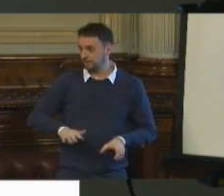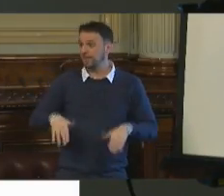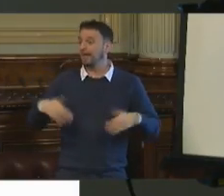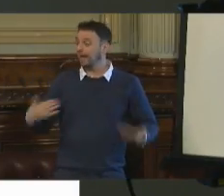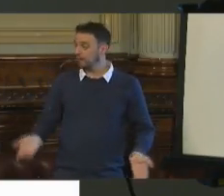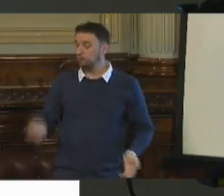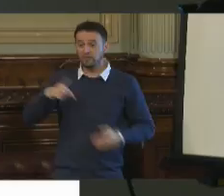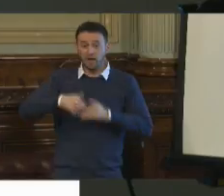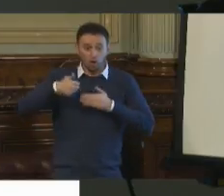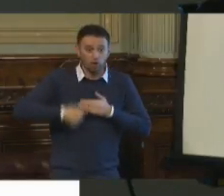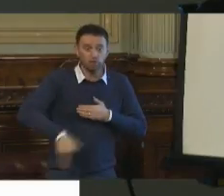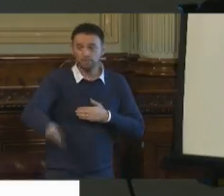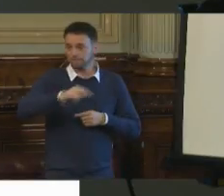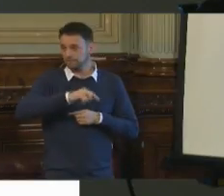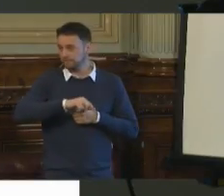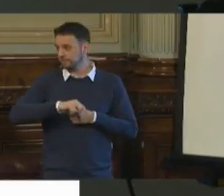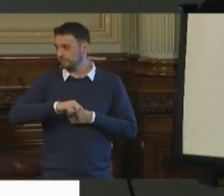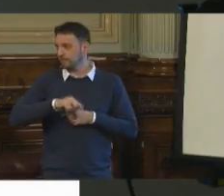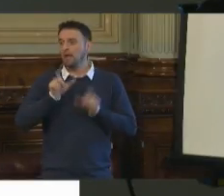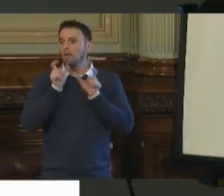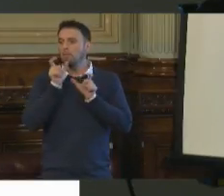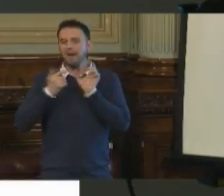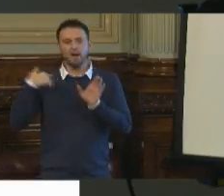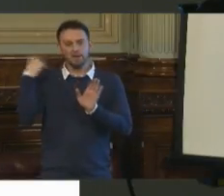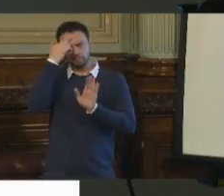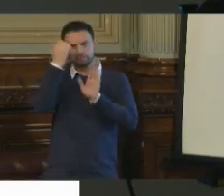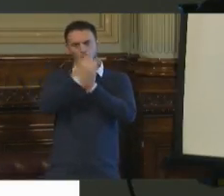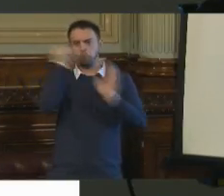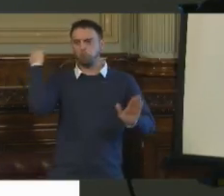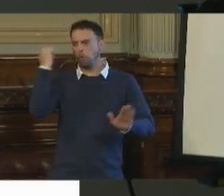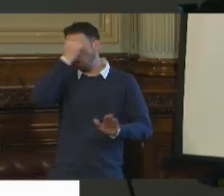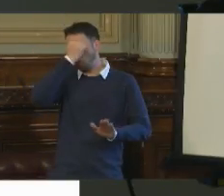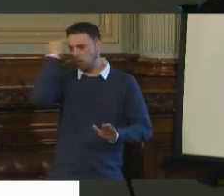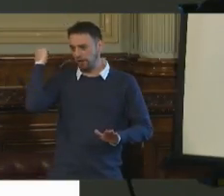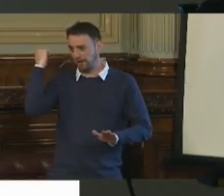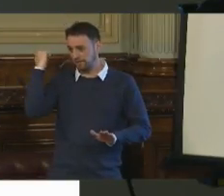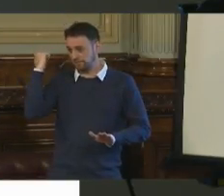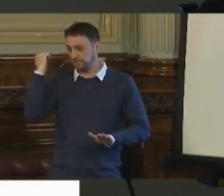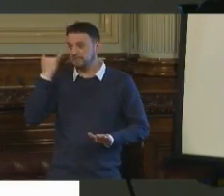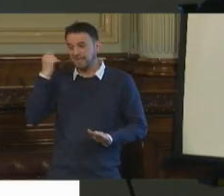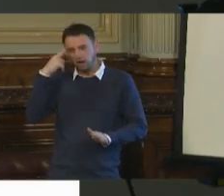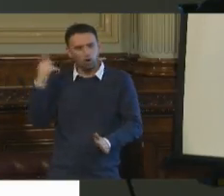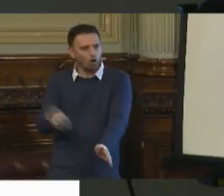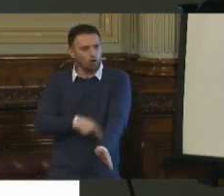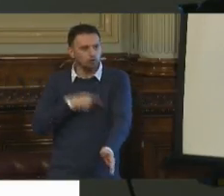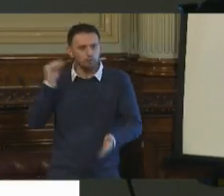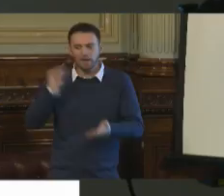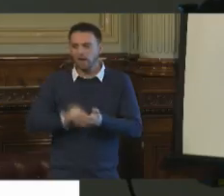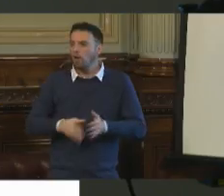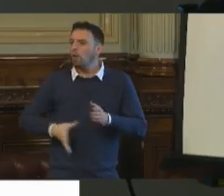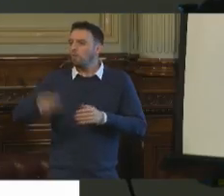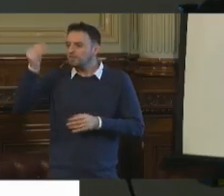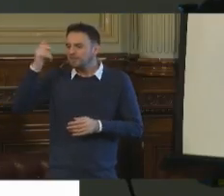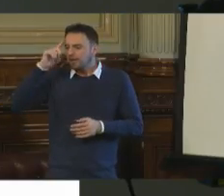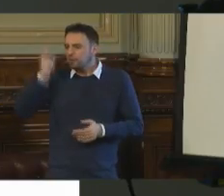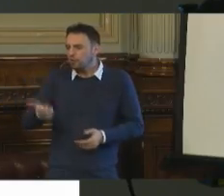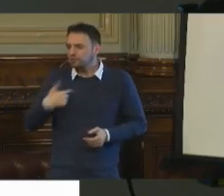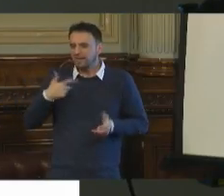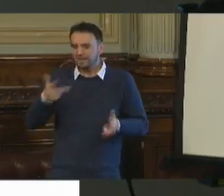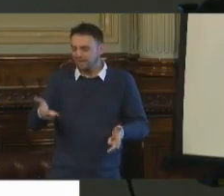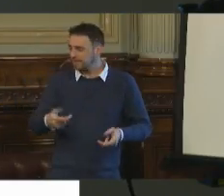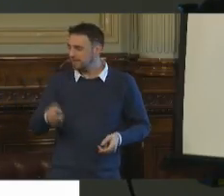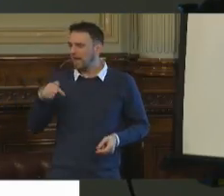así que a partir de hoy vamos a olvidar otros términos muy instalados muchas veces con la mejor intención